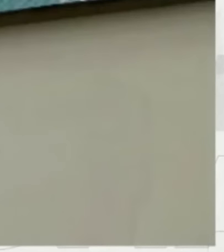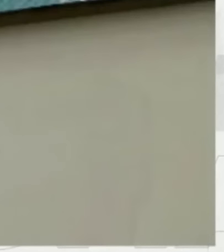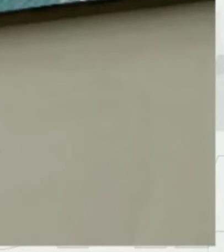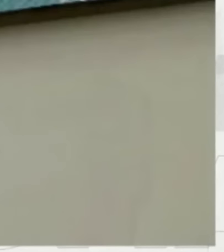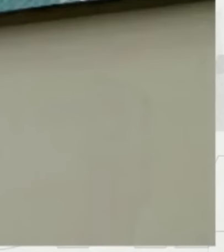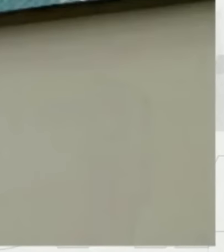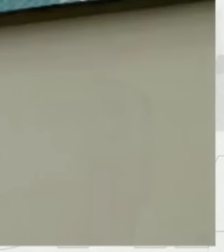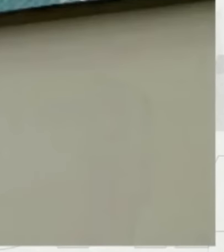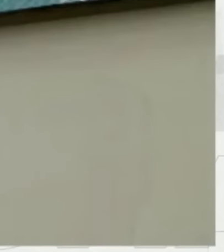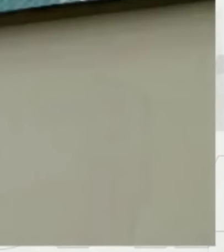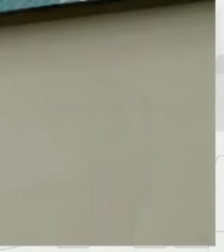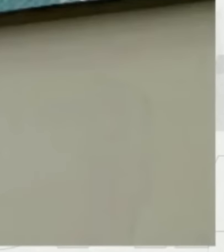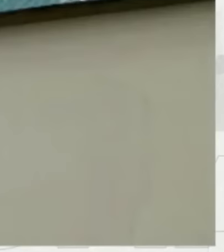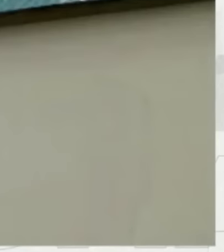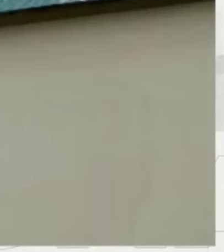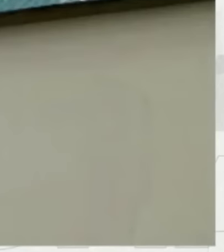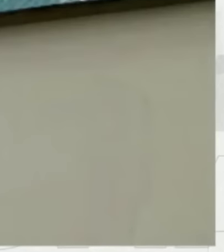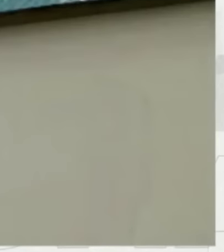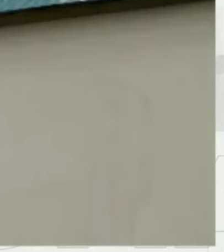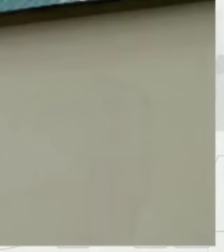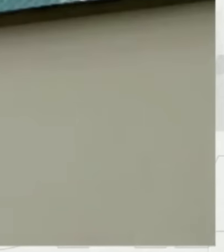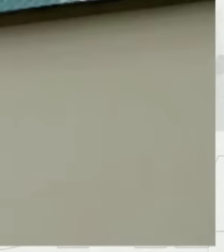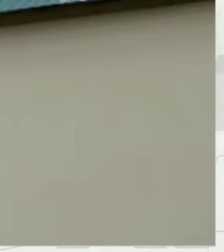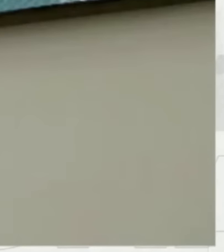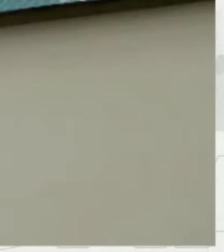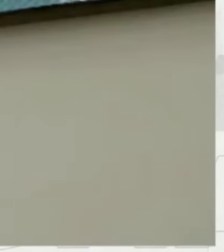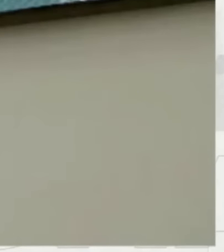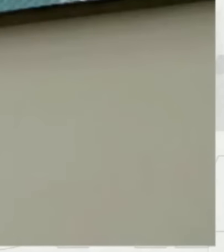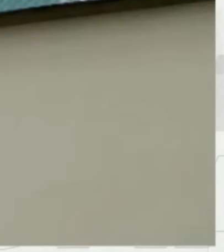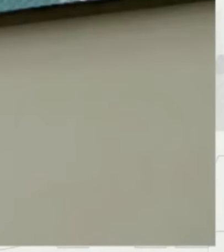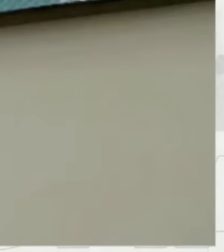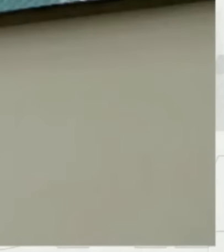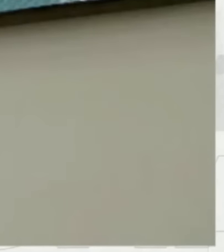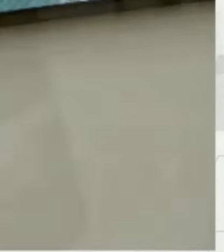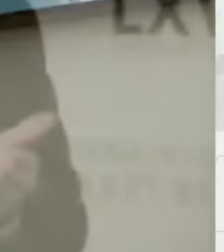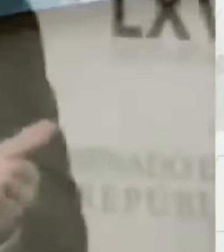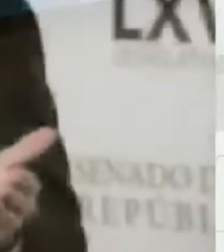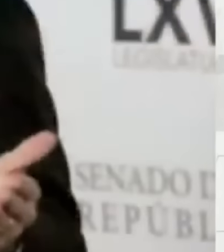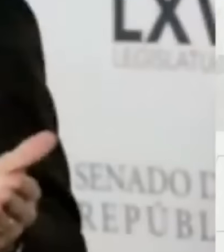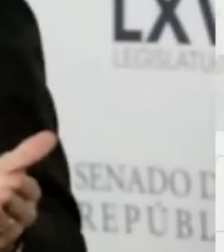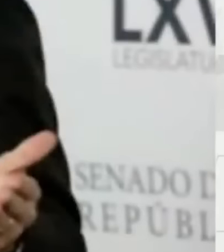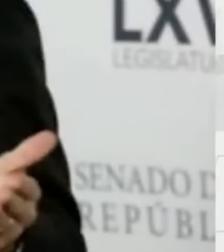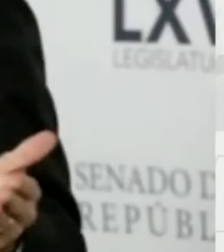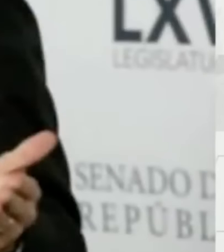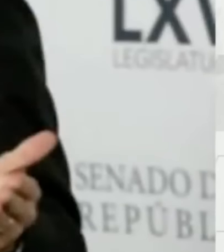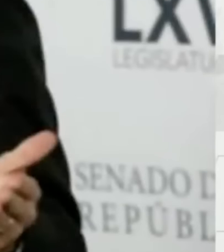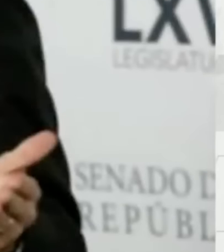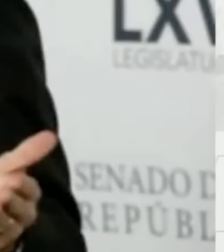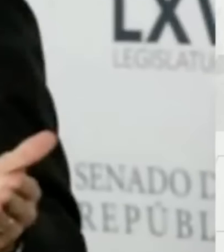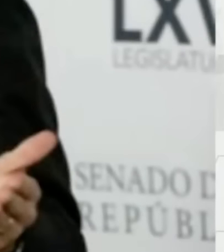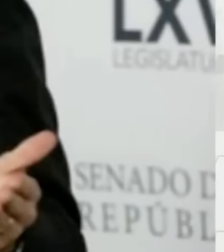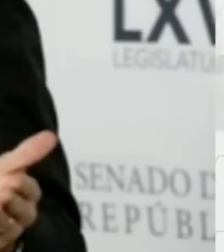mucho llanero solitario cabrón con eso toro cabrón no no